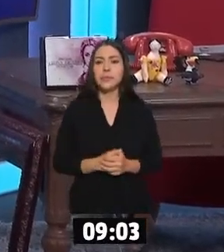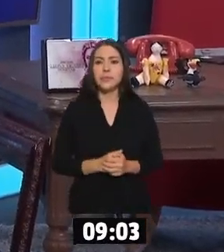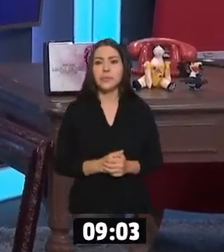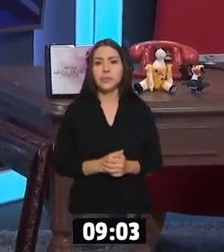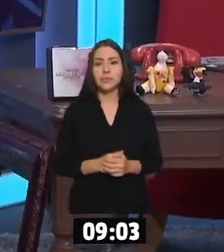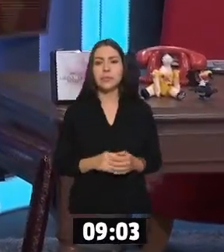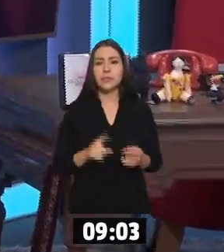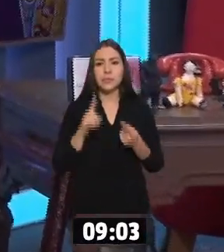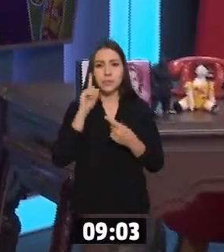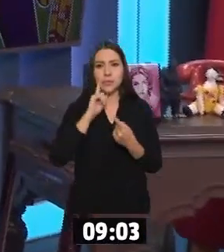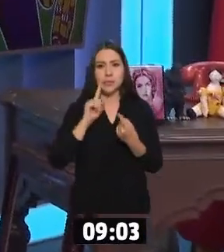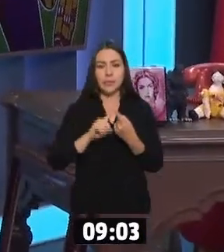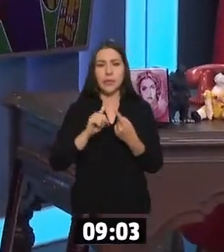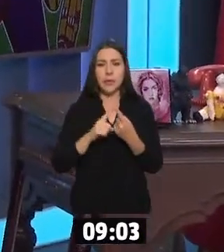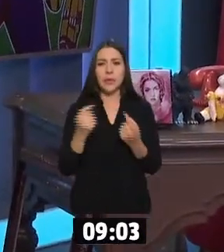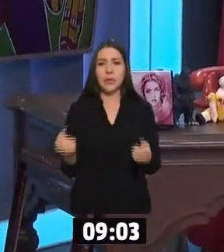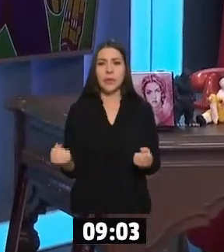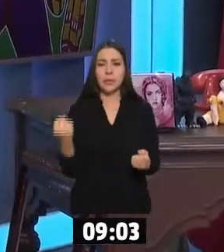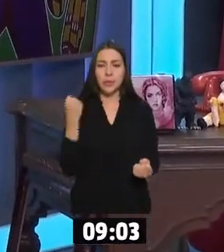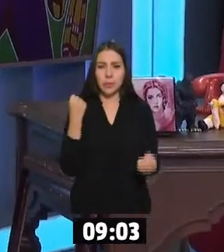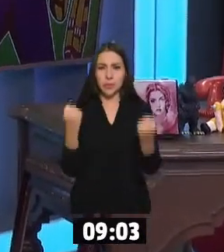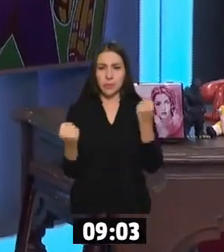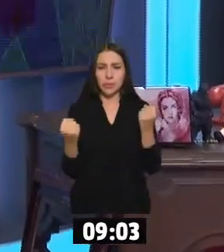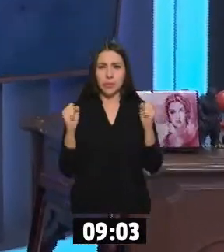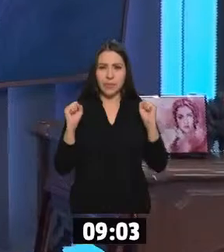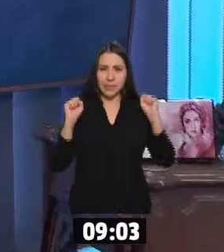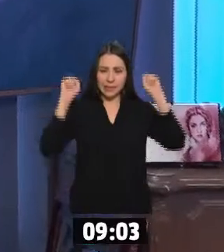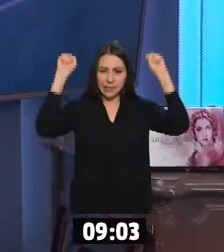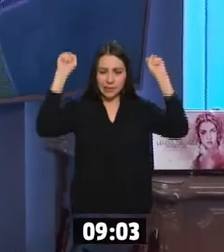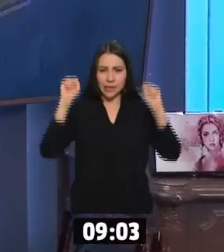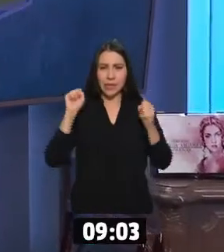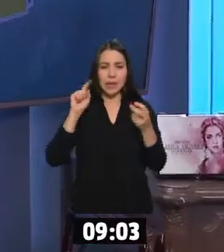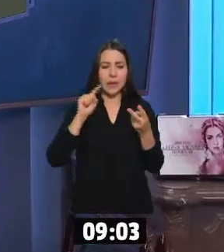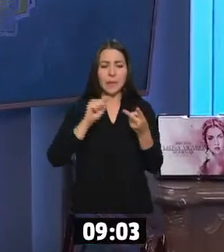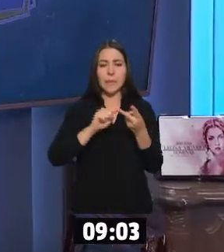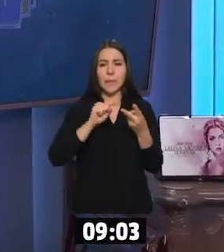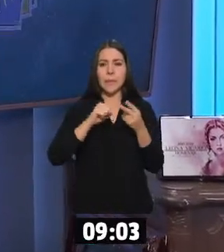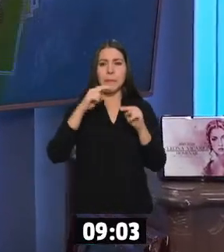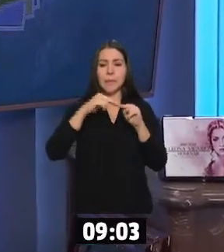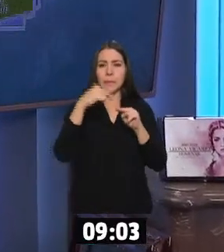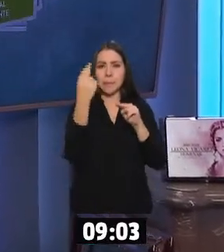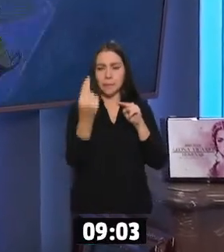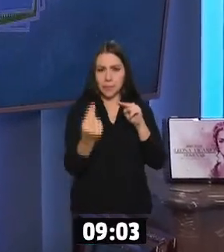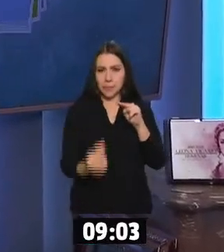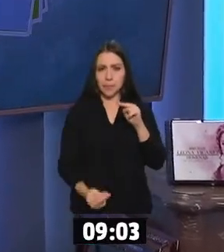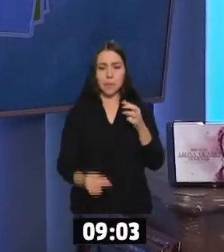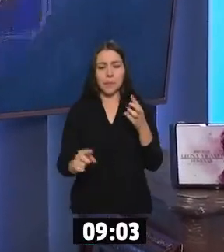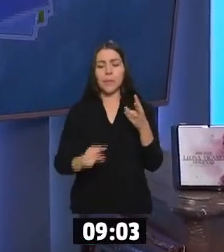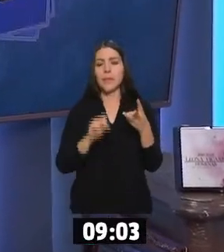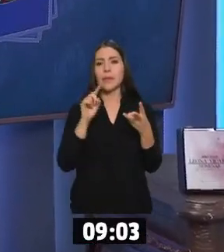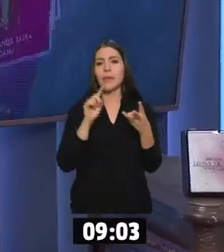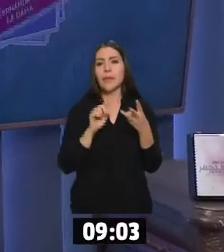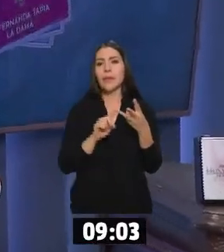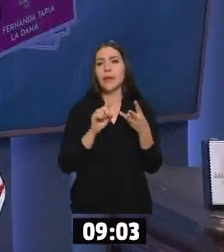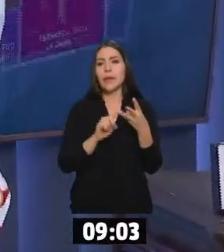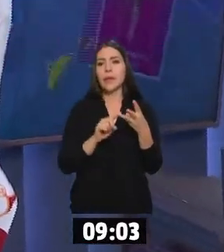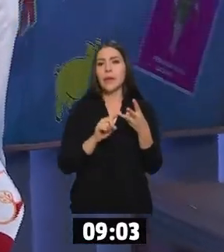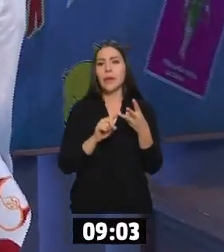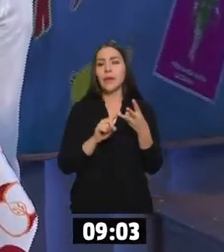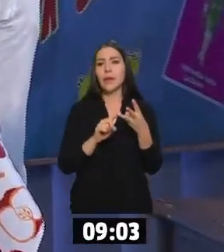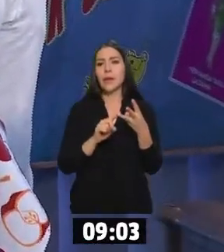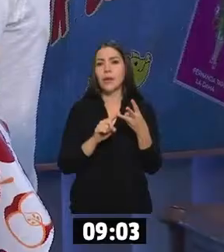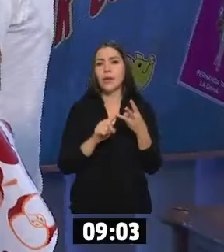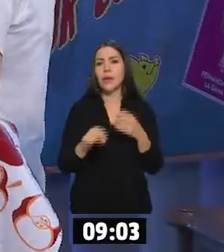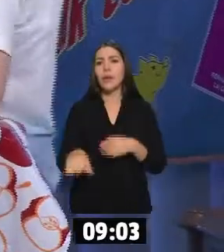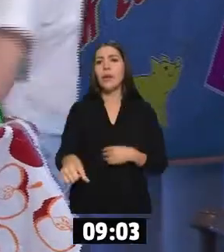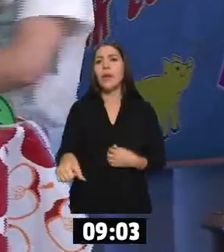La pesista. Sí. ¿Sí o no? Sí. Clavadista. La clavadista. Las clavadistas. Sí, las clavadistas. Sí. Las 11 de la